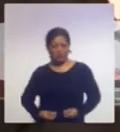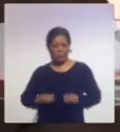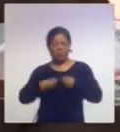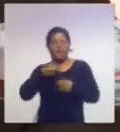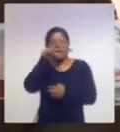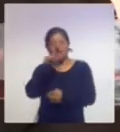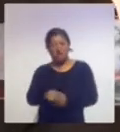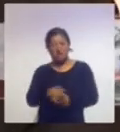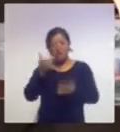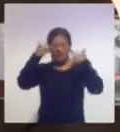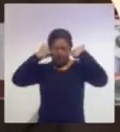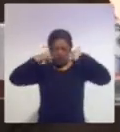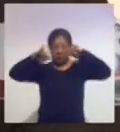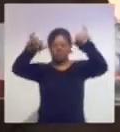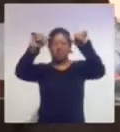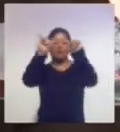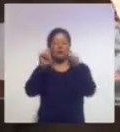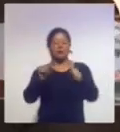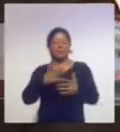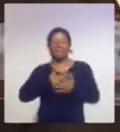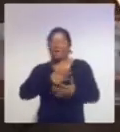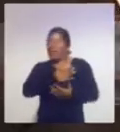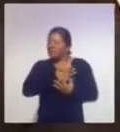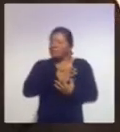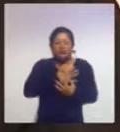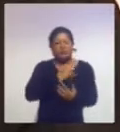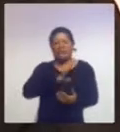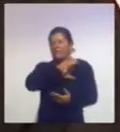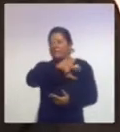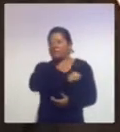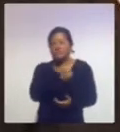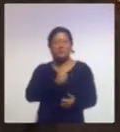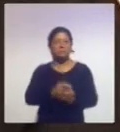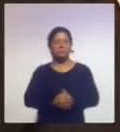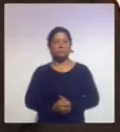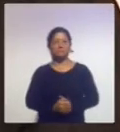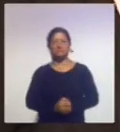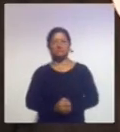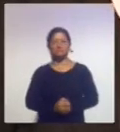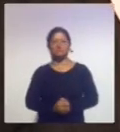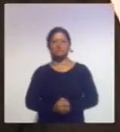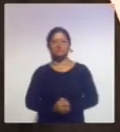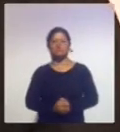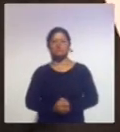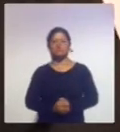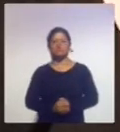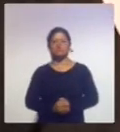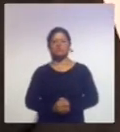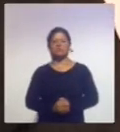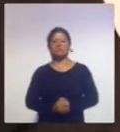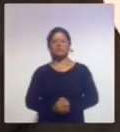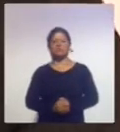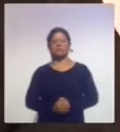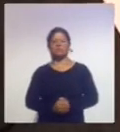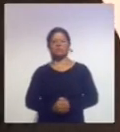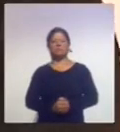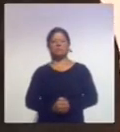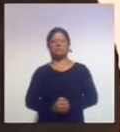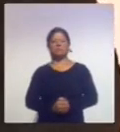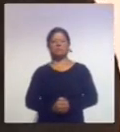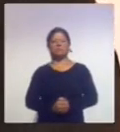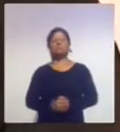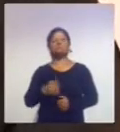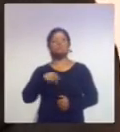del arte taurino, ¿no? O sea, es nuestra pasión el poder eslabonar un verso, el